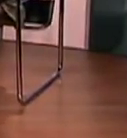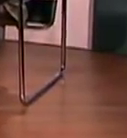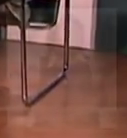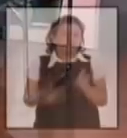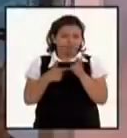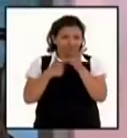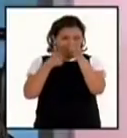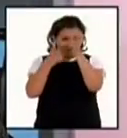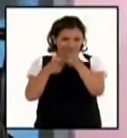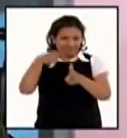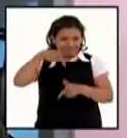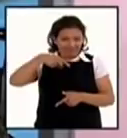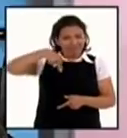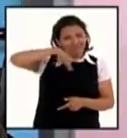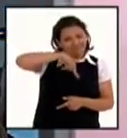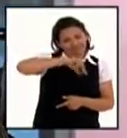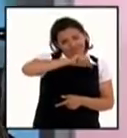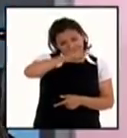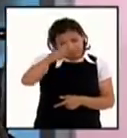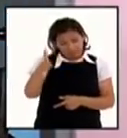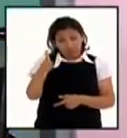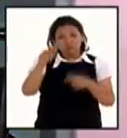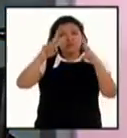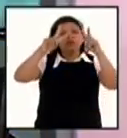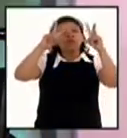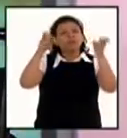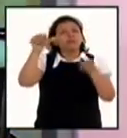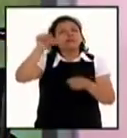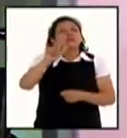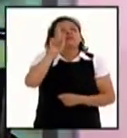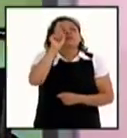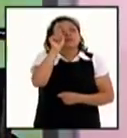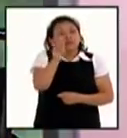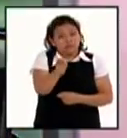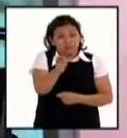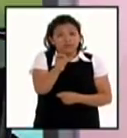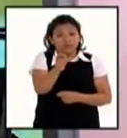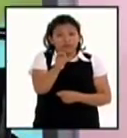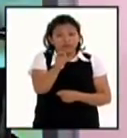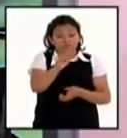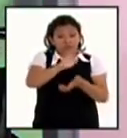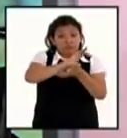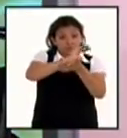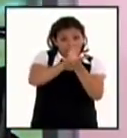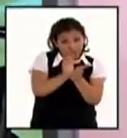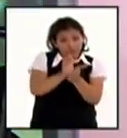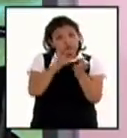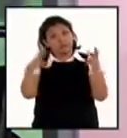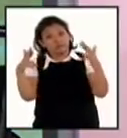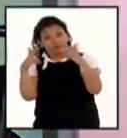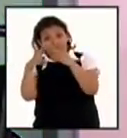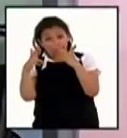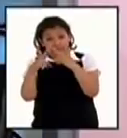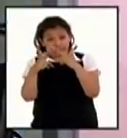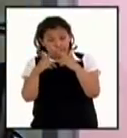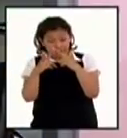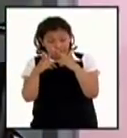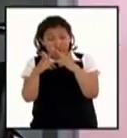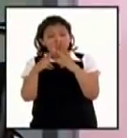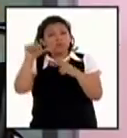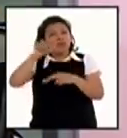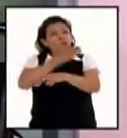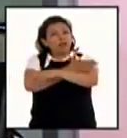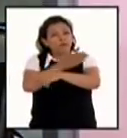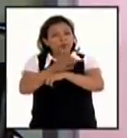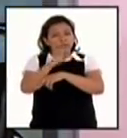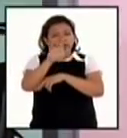Bueno, continuamos aquí nosotros los otros con el tema de hoy, que tiene que ver con la discriminación y la religión. Y nos acompaña